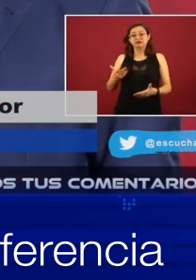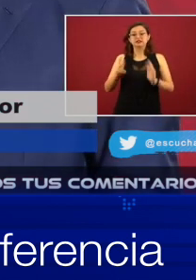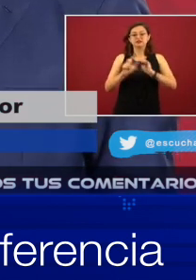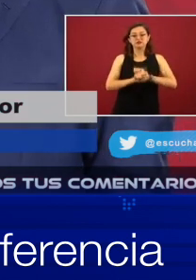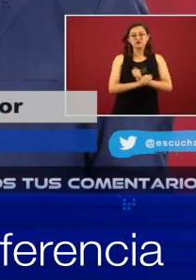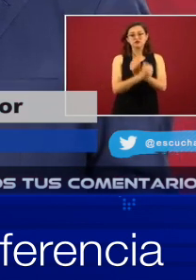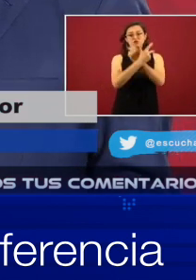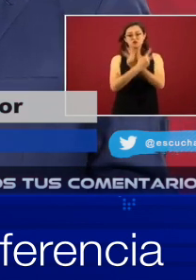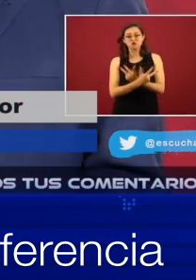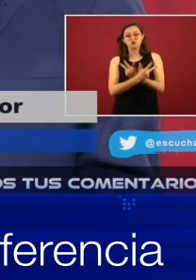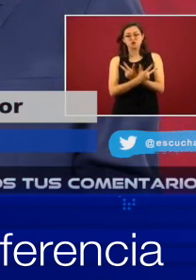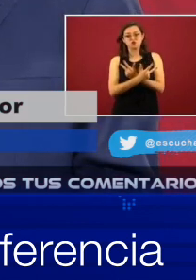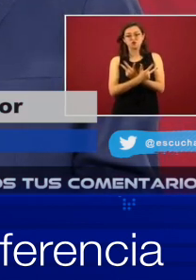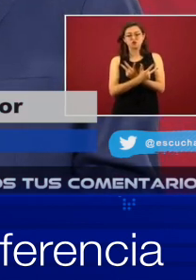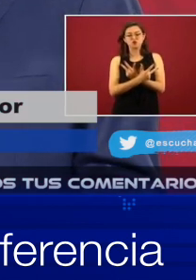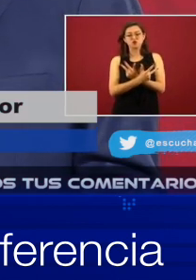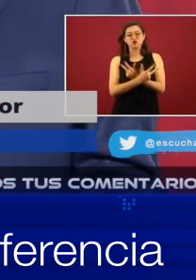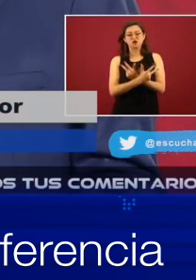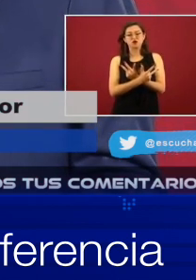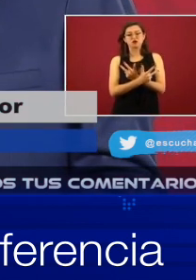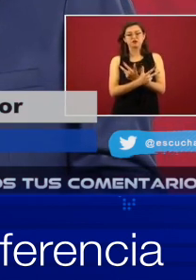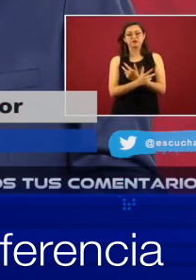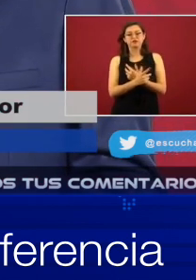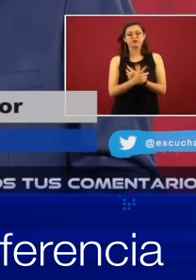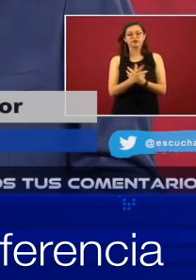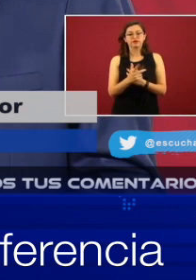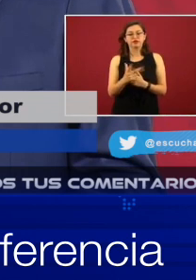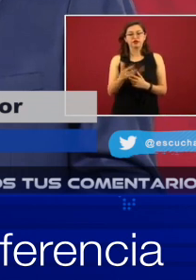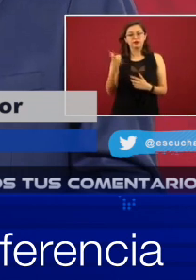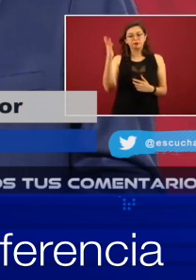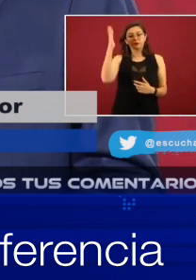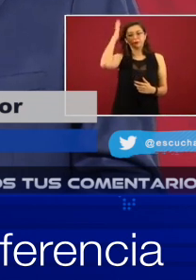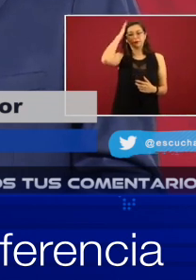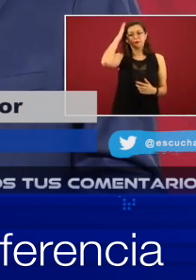teleconferencia con los dirigentes